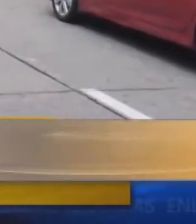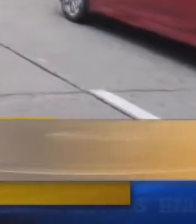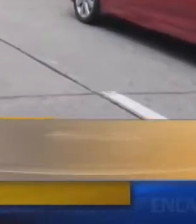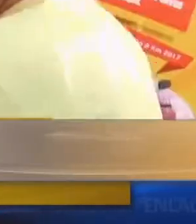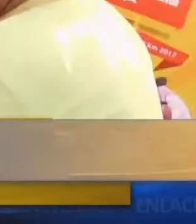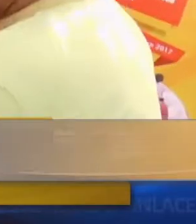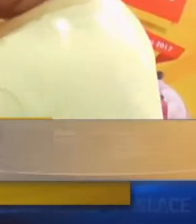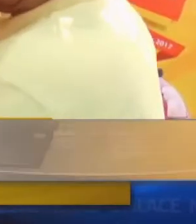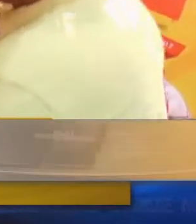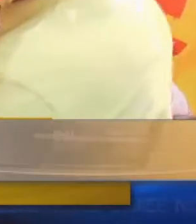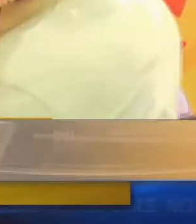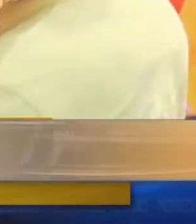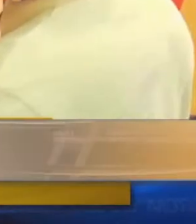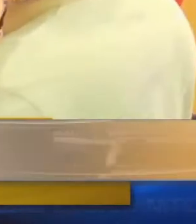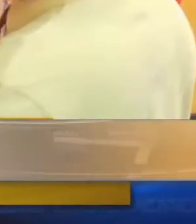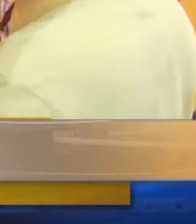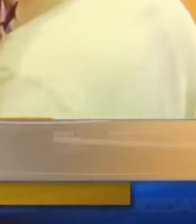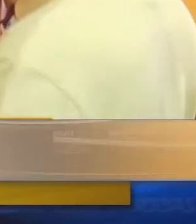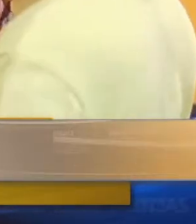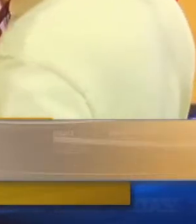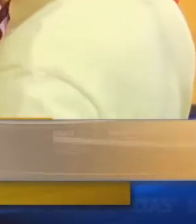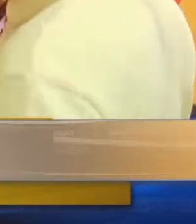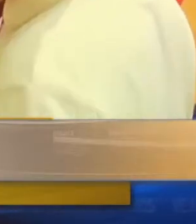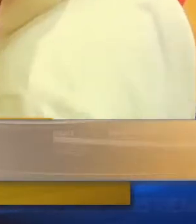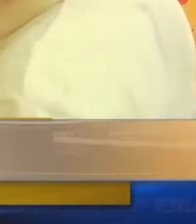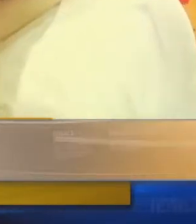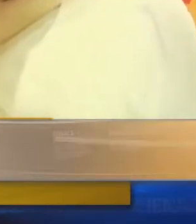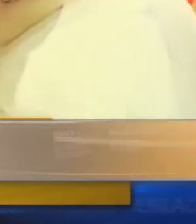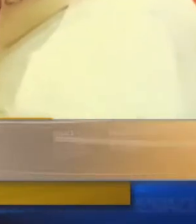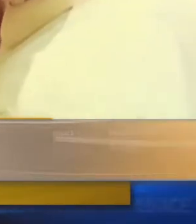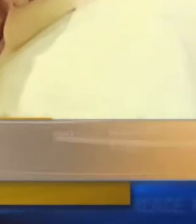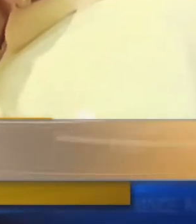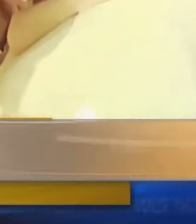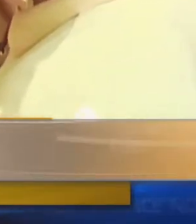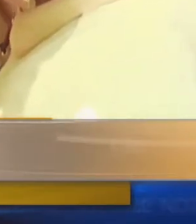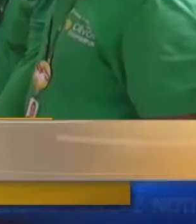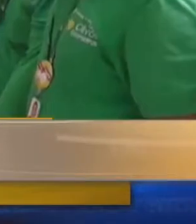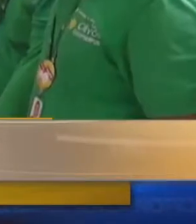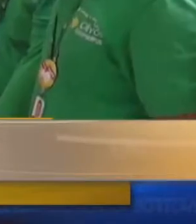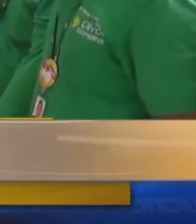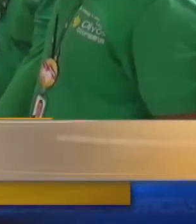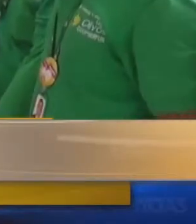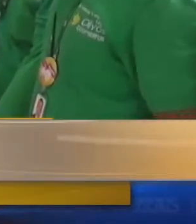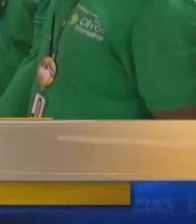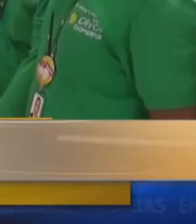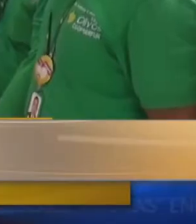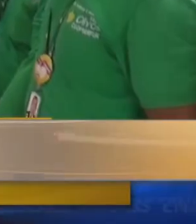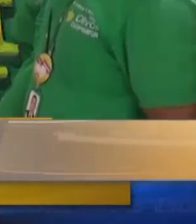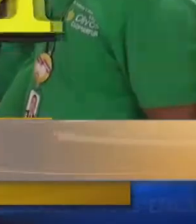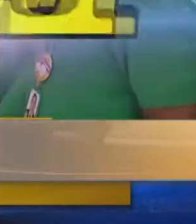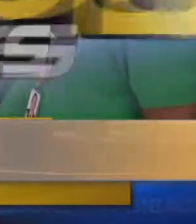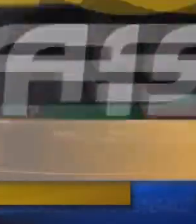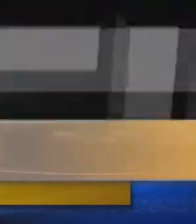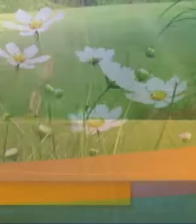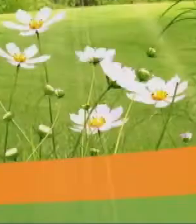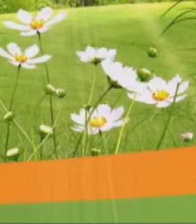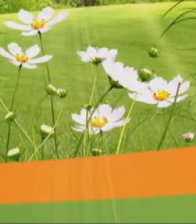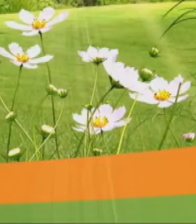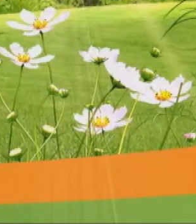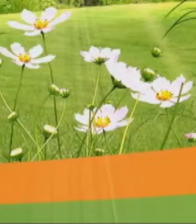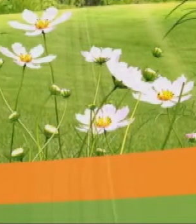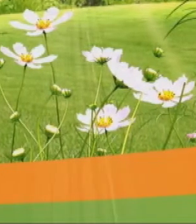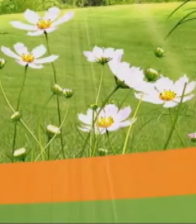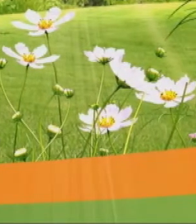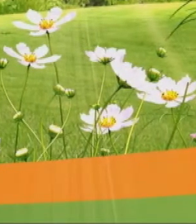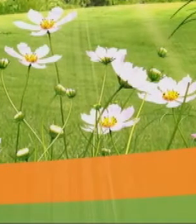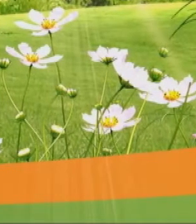es la feliz ganadora del premio que entregó Conserfun Los Olivos, premiando la fidelidad y puntualidad de sus clientes. Con